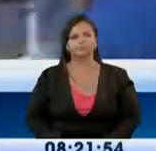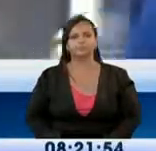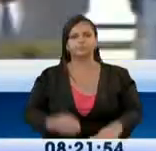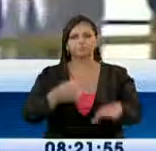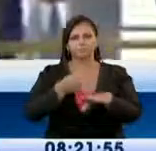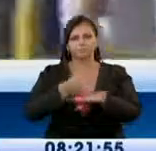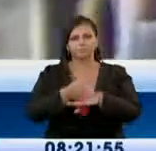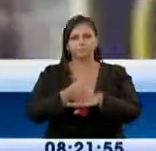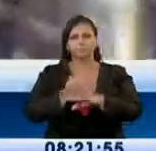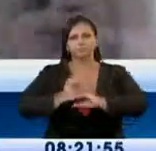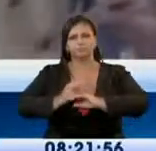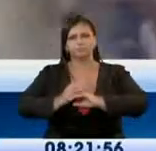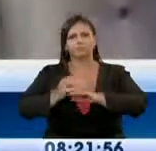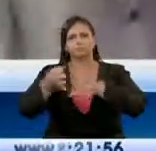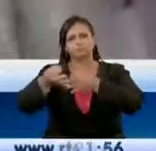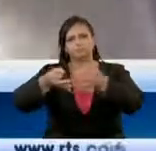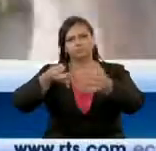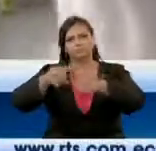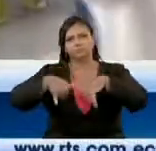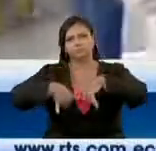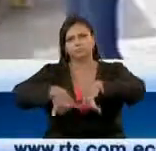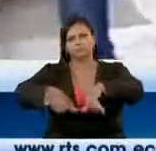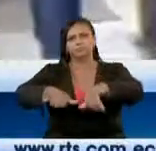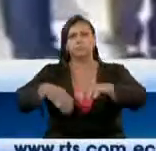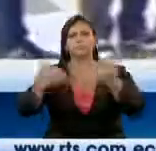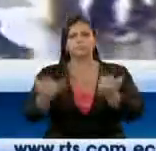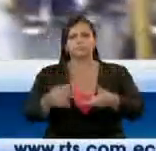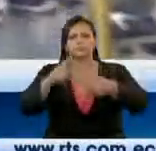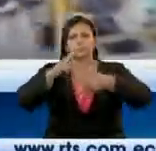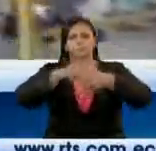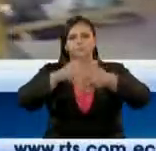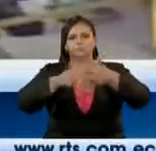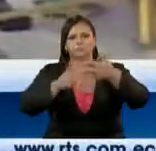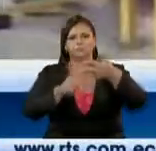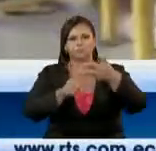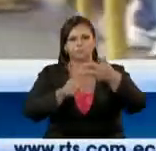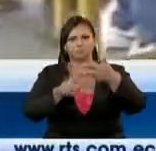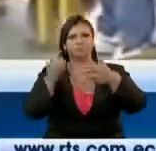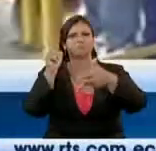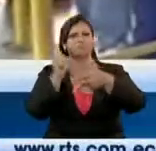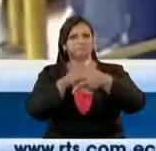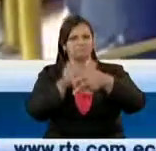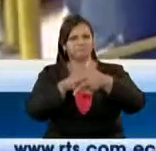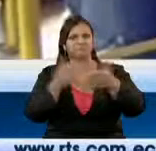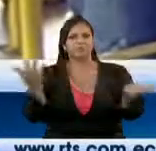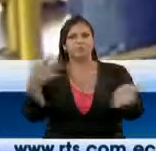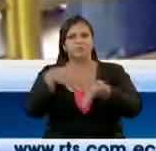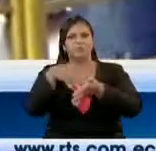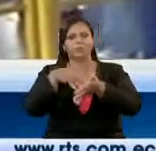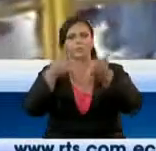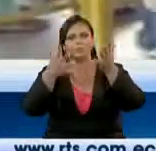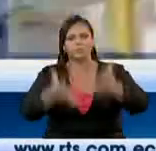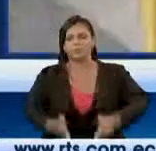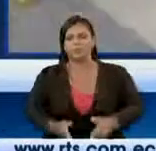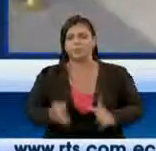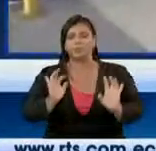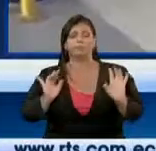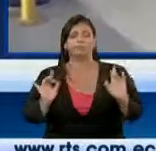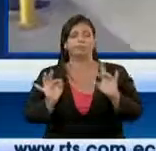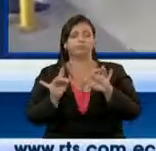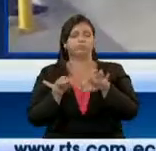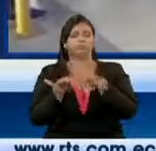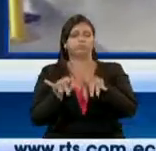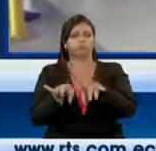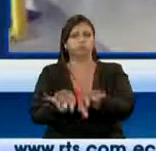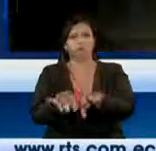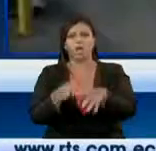vamos a hablar acerca también del acoso sexual. Son tres puntos básicos. Entonces, hemos hablado acerca de los estudiantes que se aglomeran al mediodía